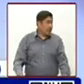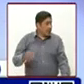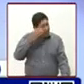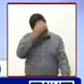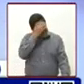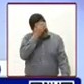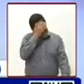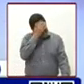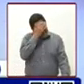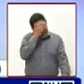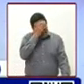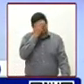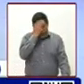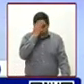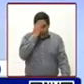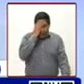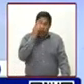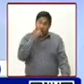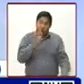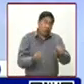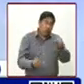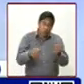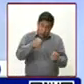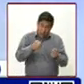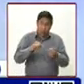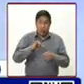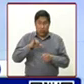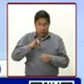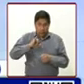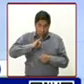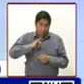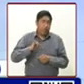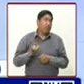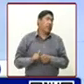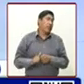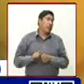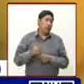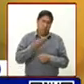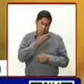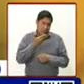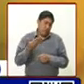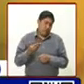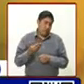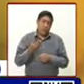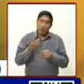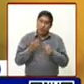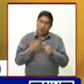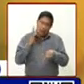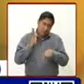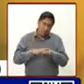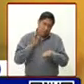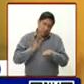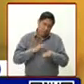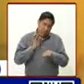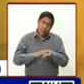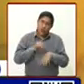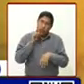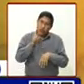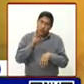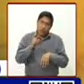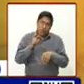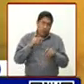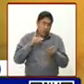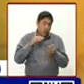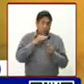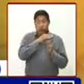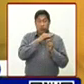Cuando uno, a ver, John, tú conduces movilidad. Sí. Yo también. Yo creo que una de las primeras enseñanzas que nos dan es cuando tú